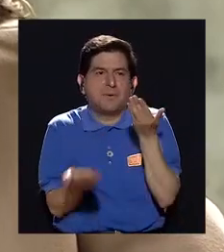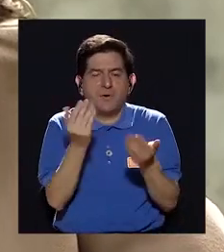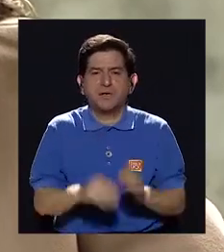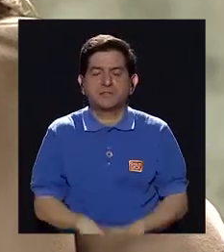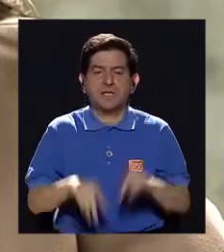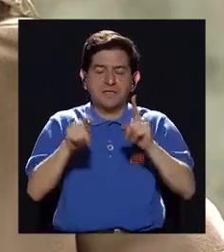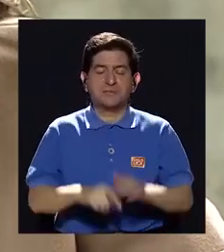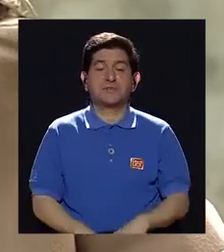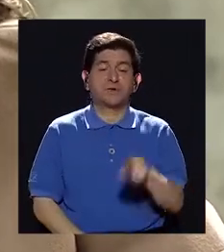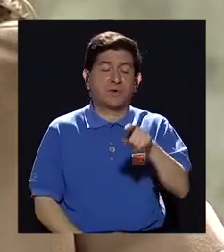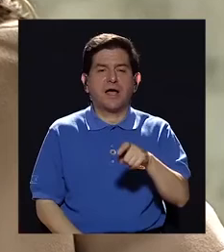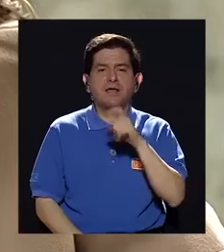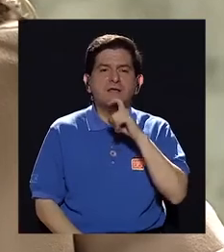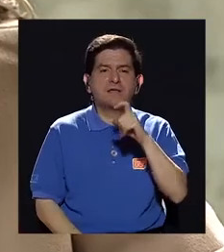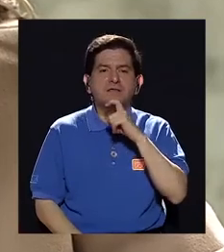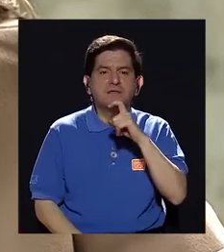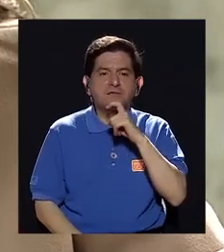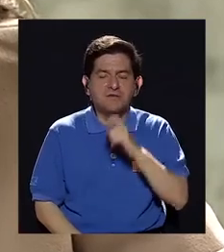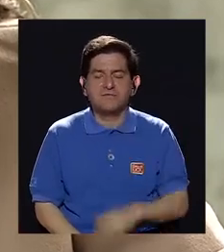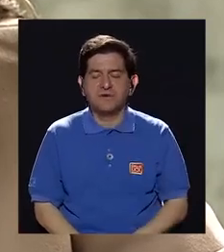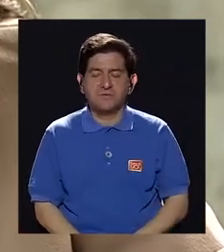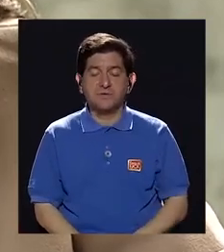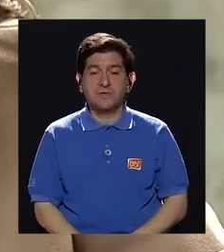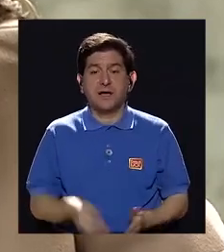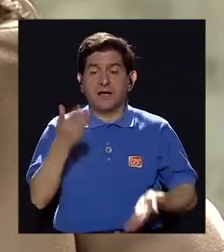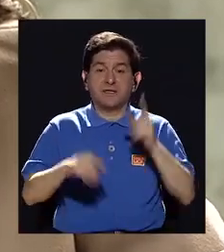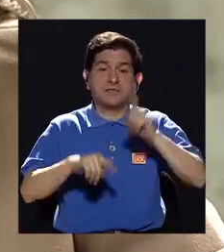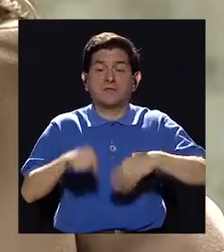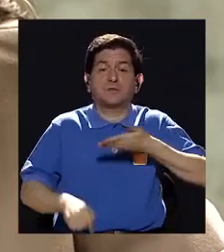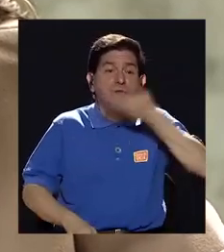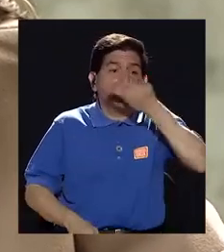vaya a ahogar, lo que dice la gente, ¿verdad? Entonces